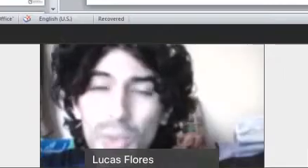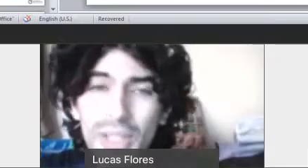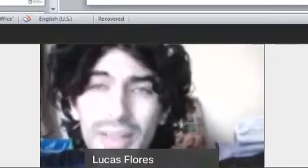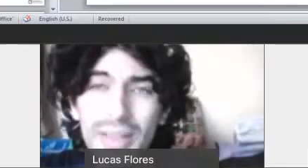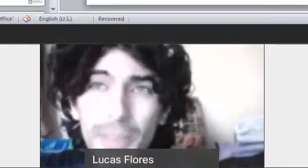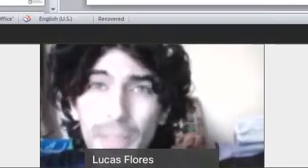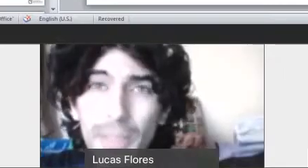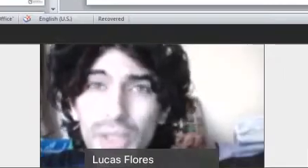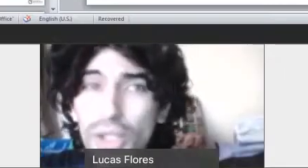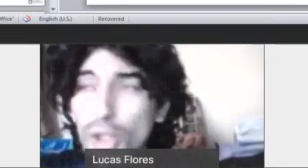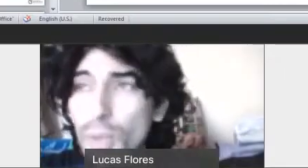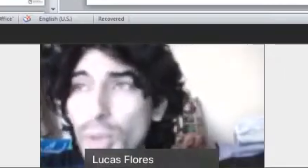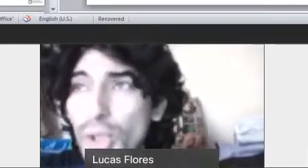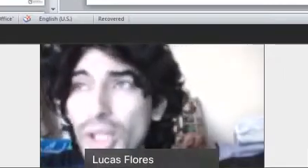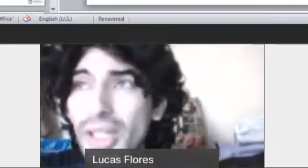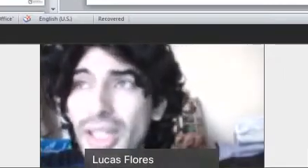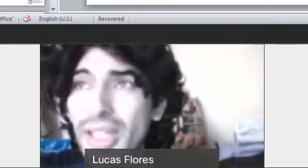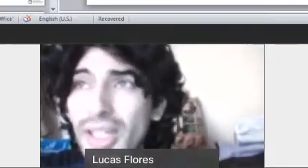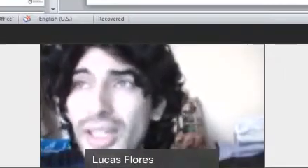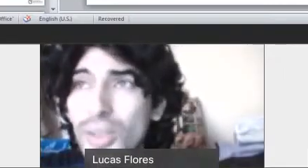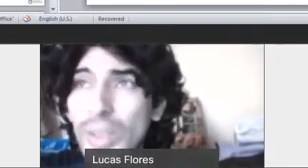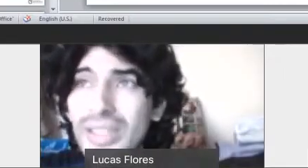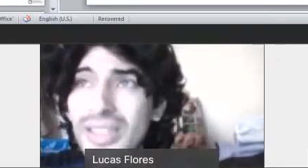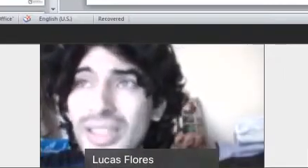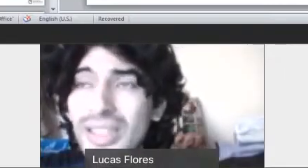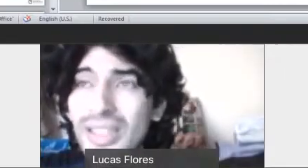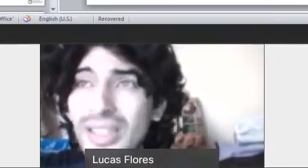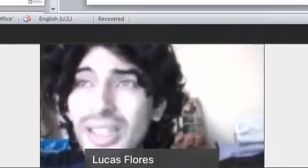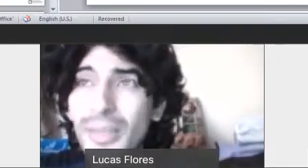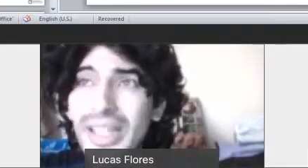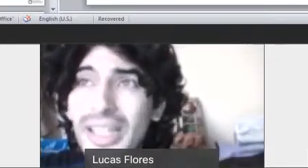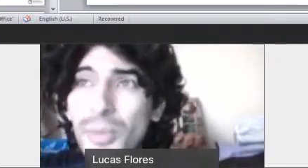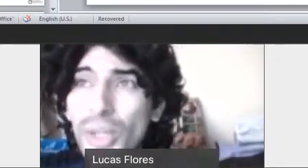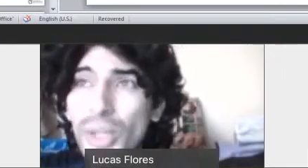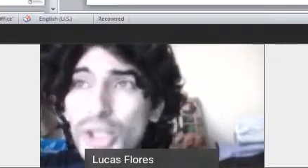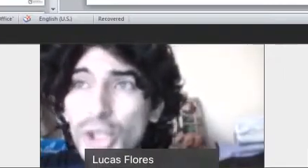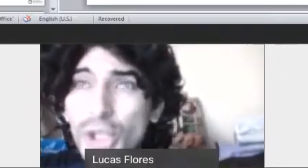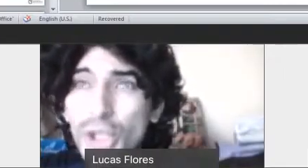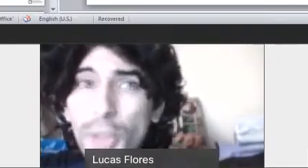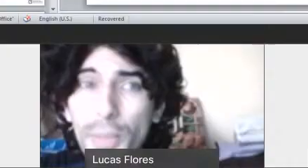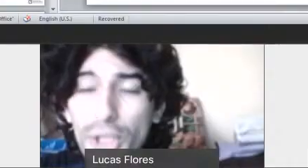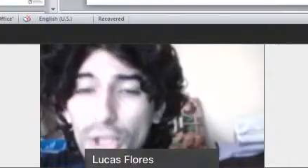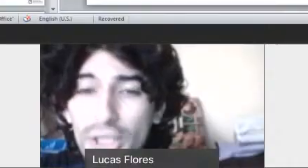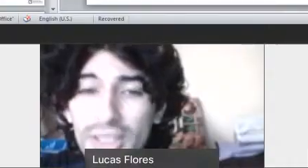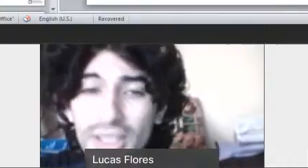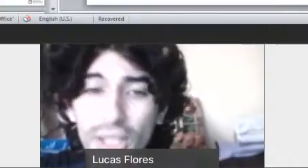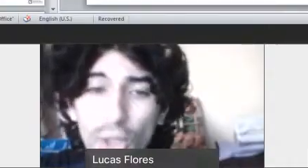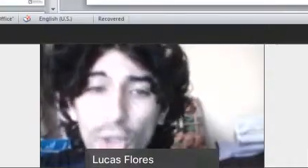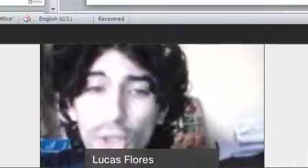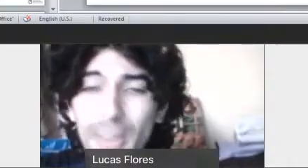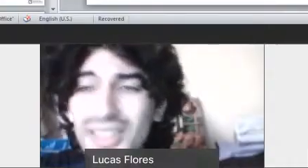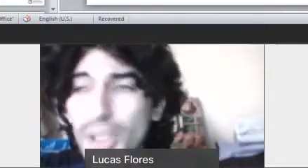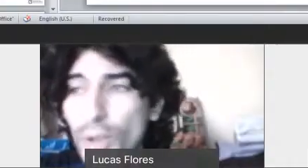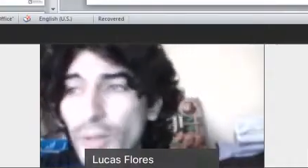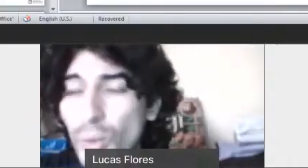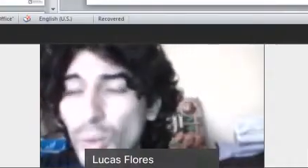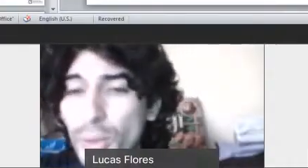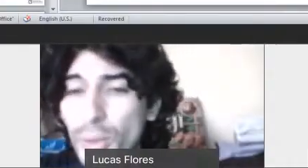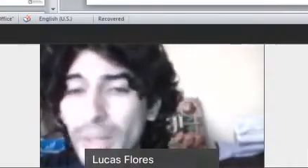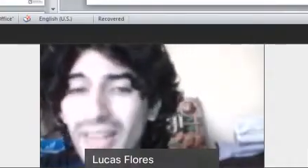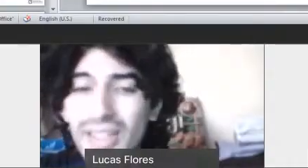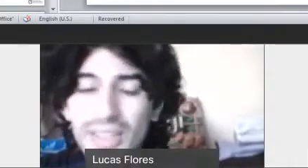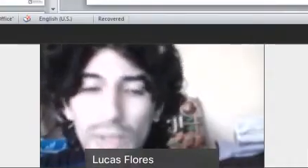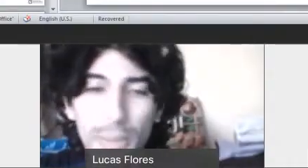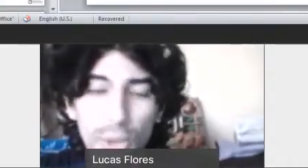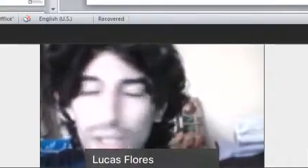y preguntaban respecto de cómo, cuál es el mecanismo de acción de los priones o de los bacteriófagos